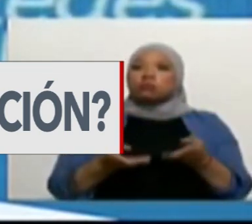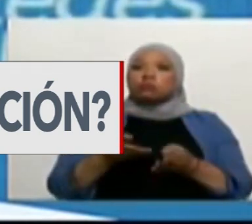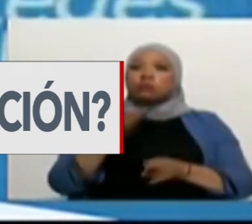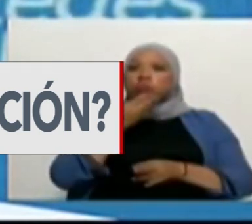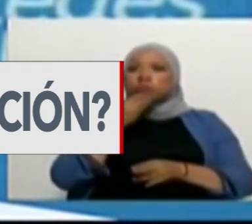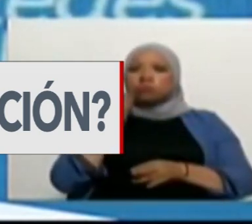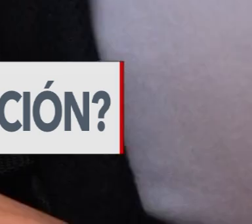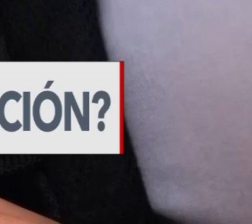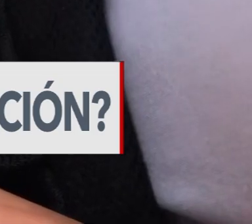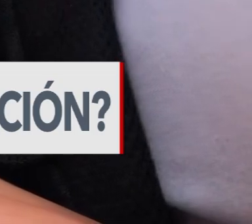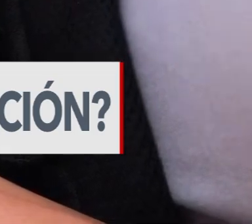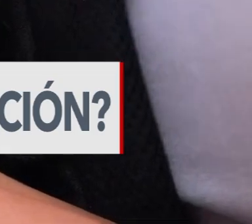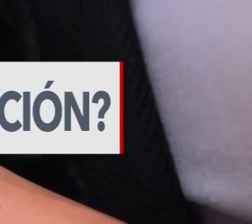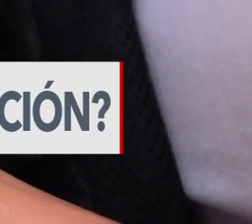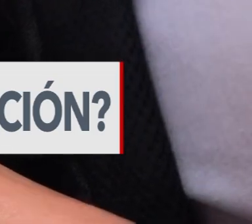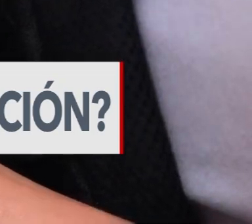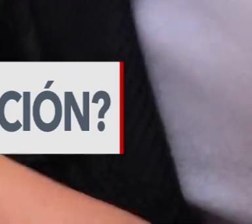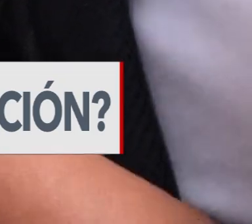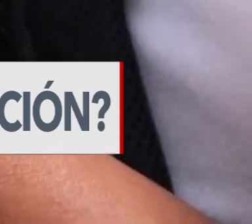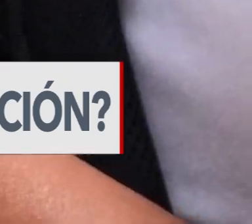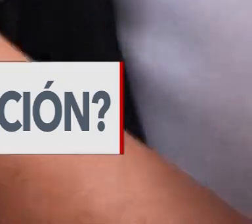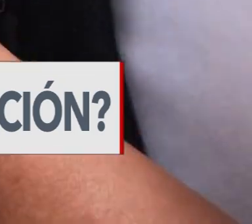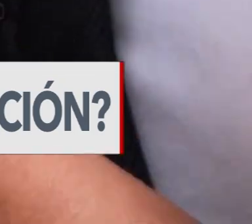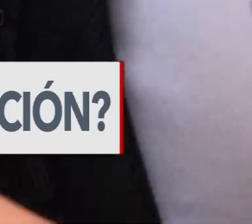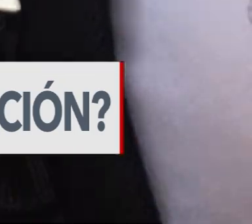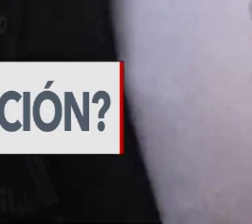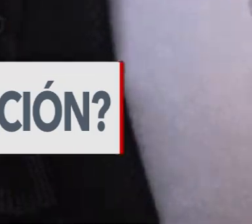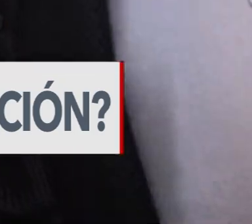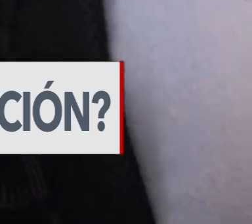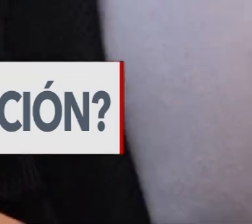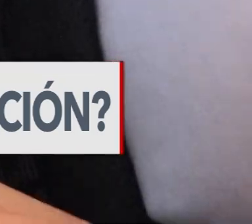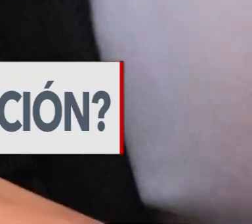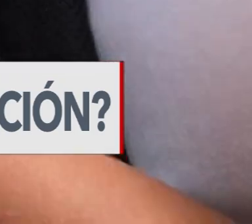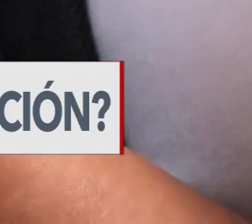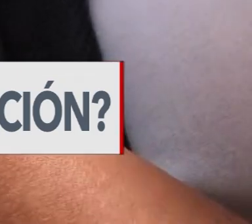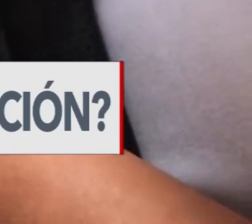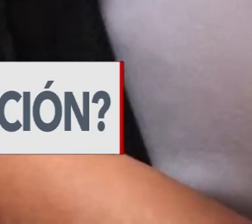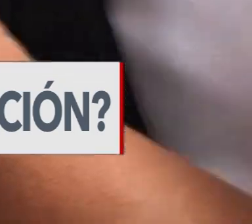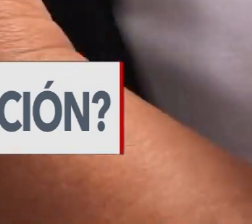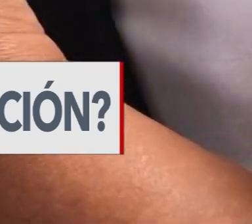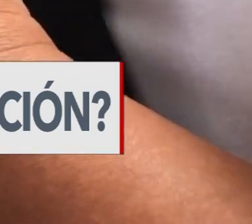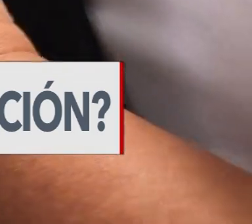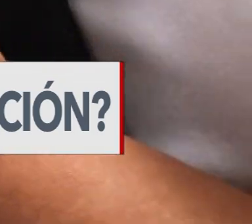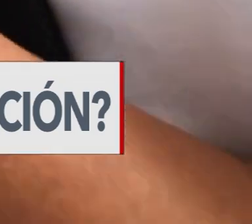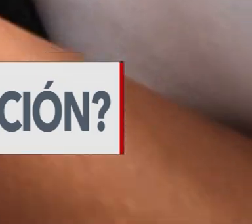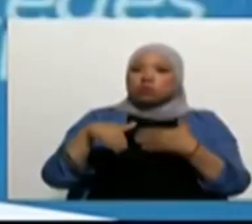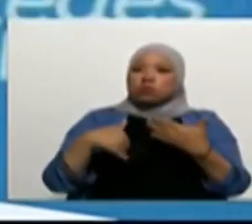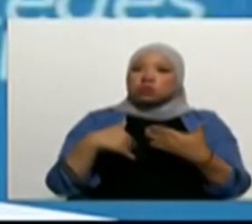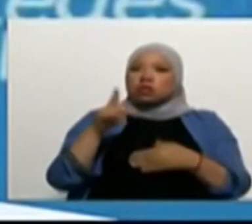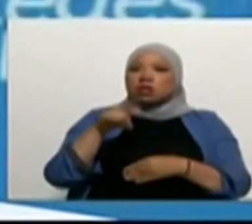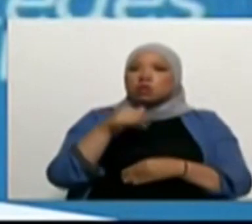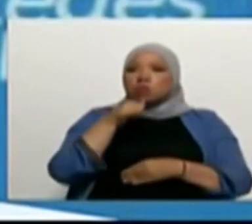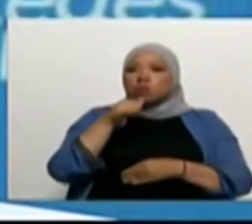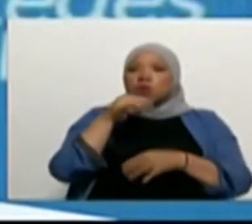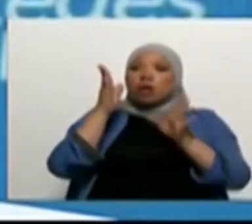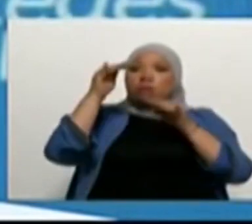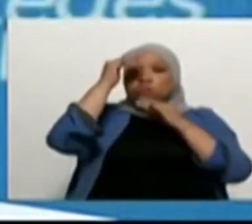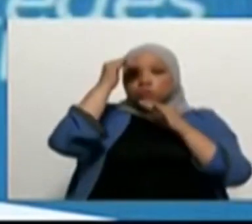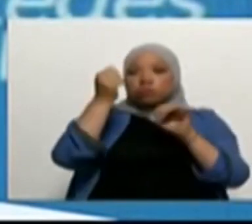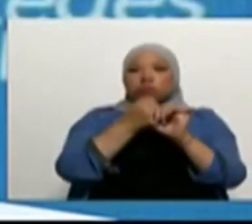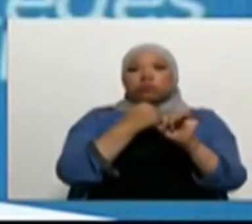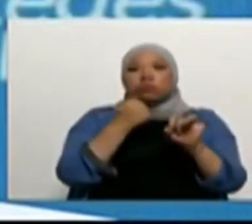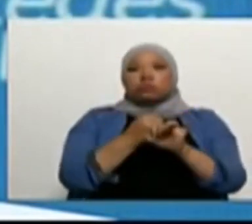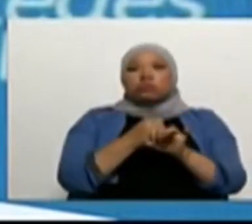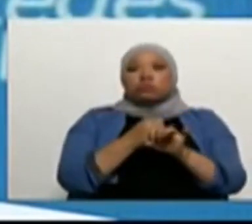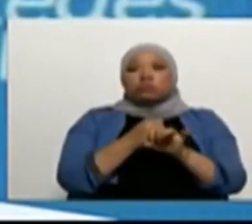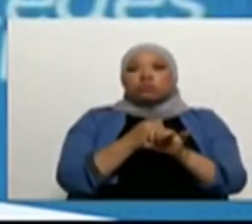implementado naciones como Zimbabue para romper con la dolarización y no depender de la moneda estadounidense. Hay que estar atenta,